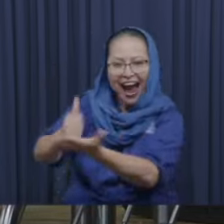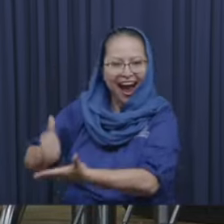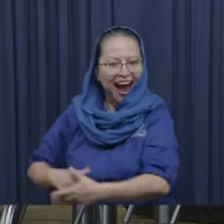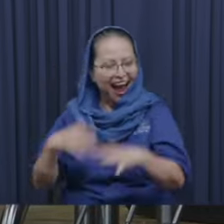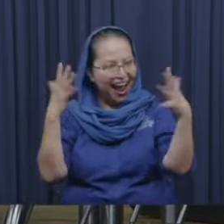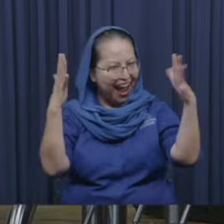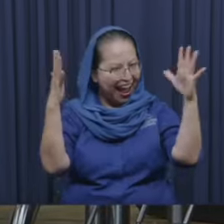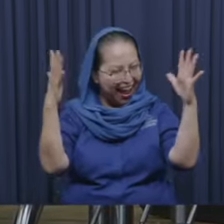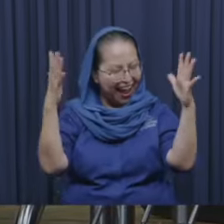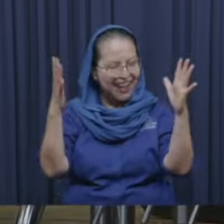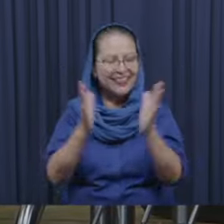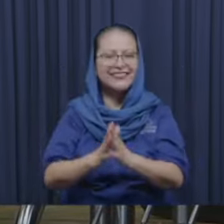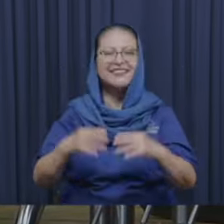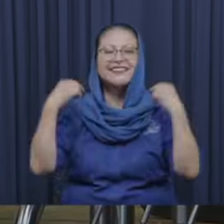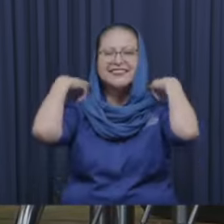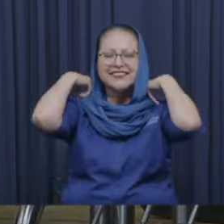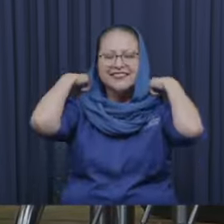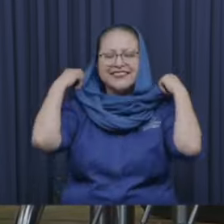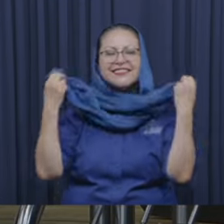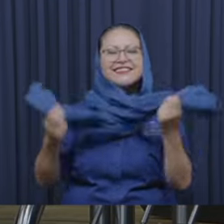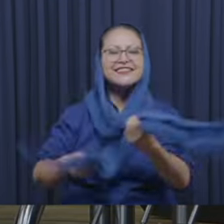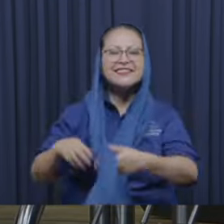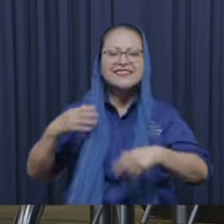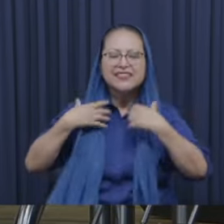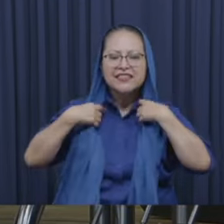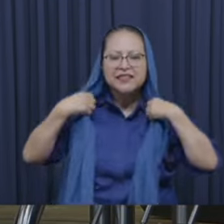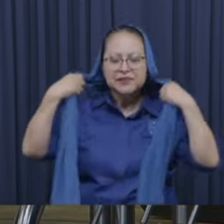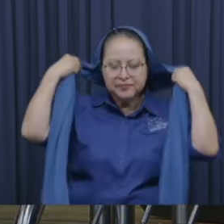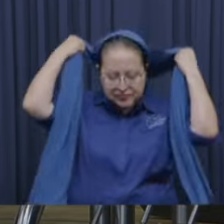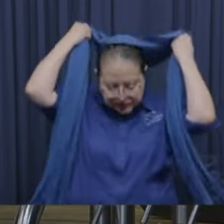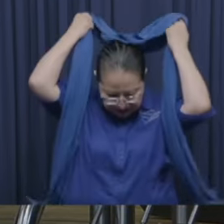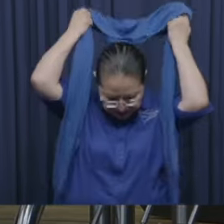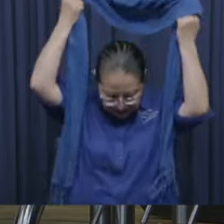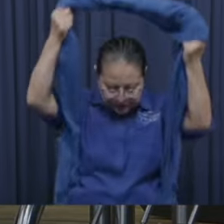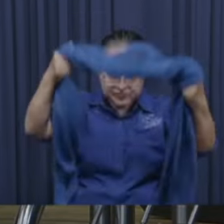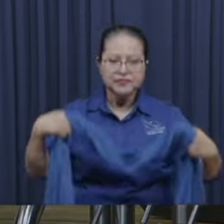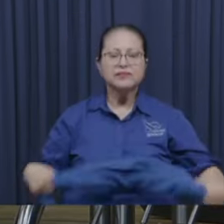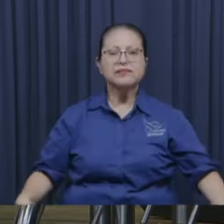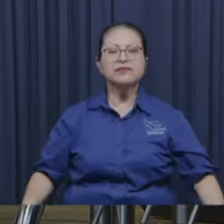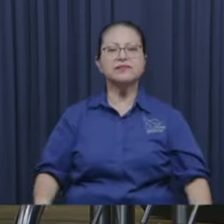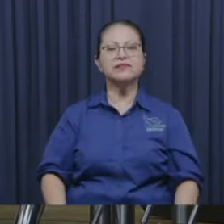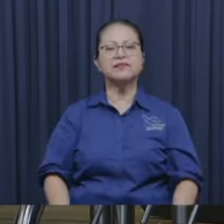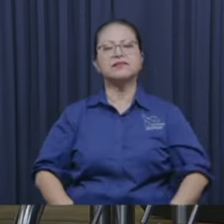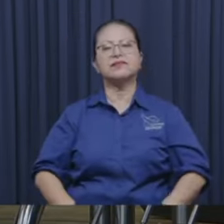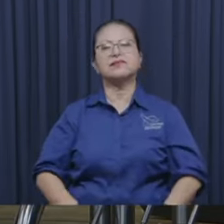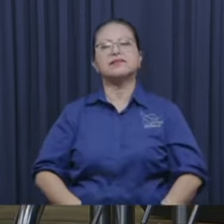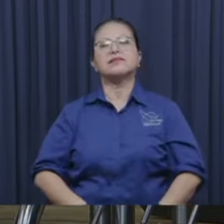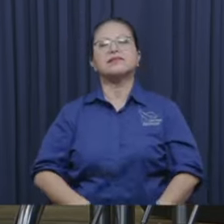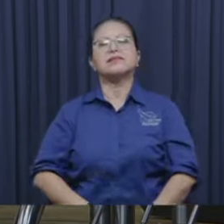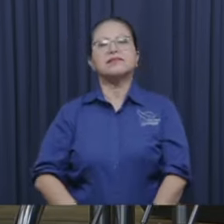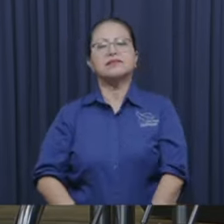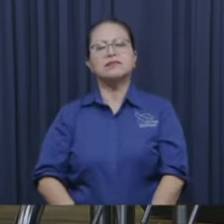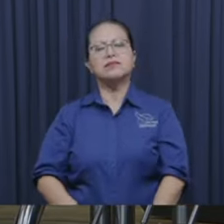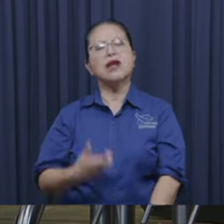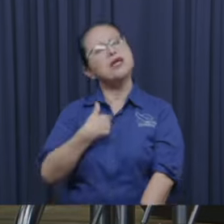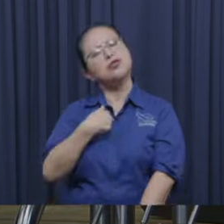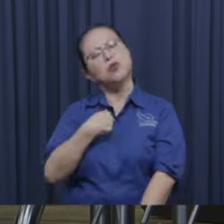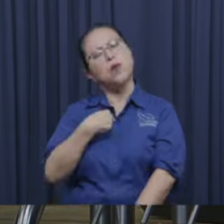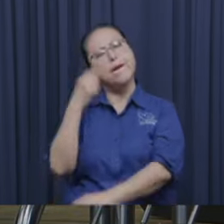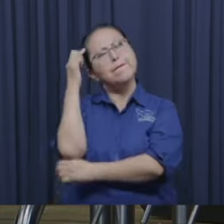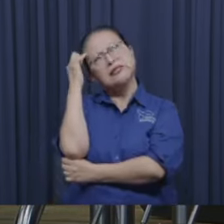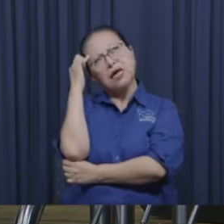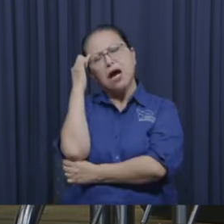Rey bendito bueno Estaba pensando